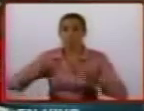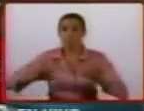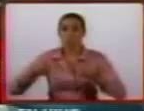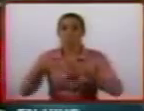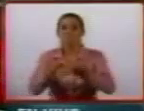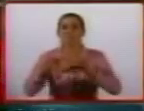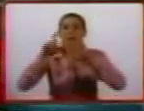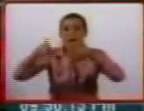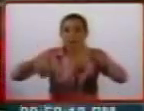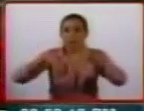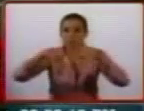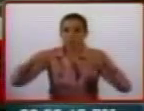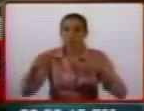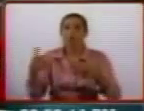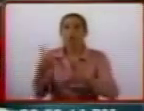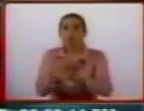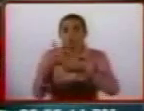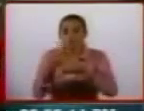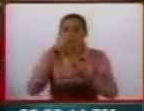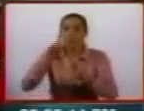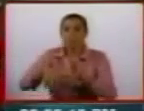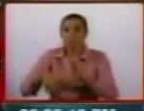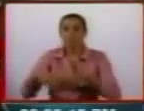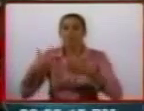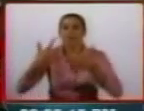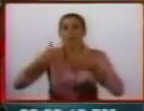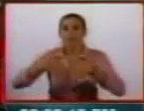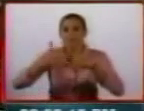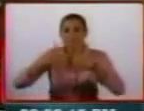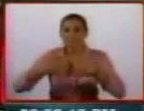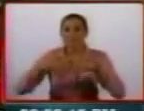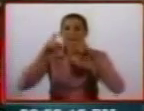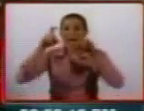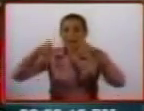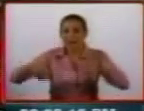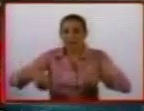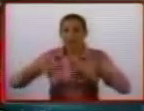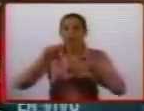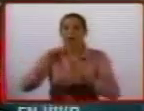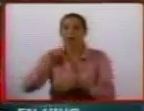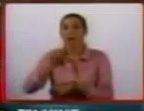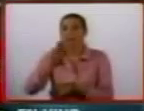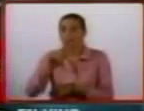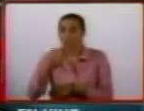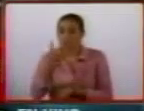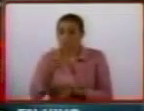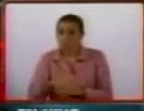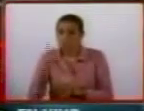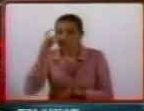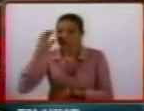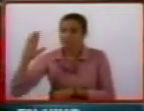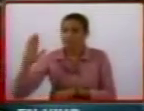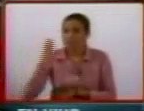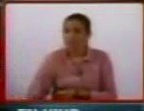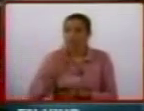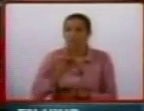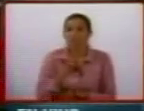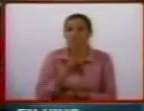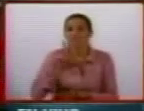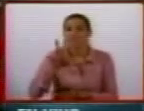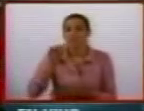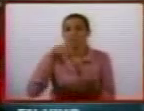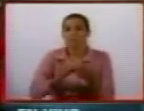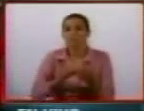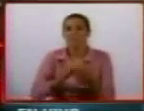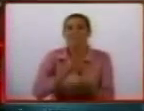Agricultura y Tierra, la gobernación y la empresa mixta Avícola del Alba. Ya en el próximo día ya deben estar llegando las primeras 23.500